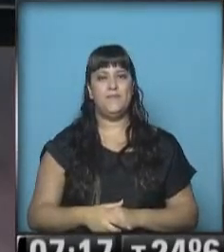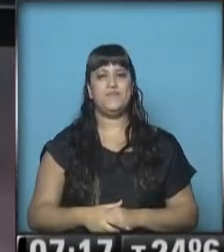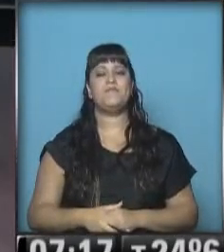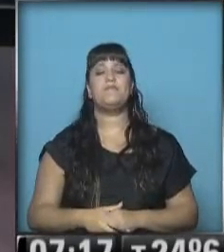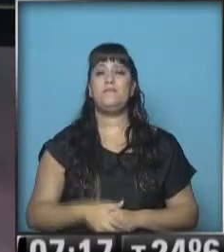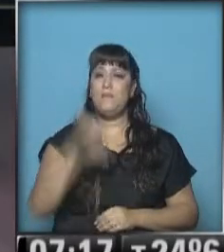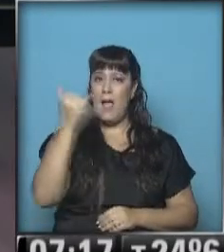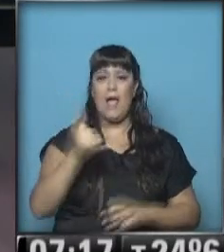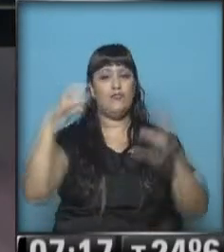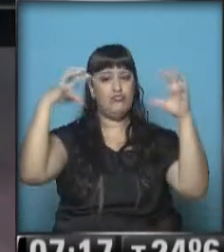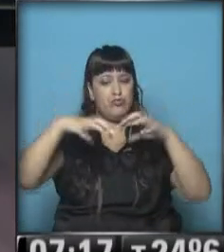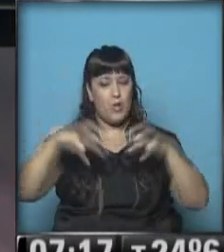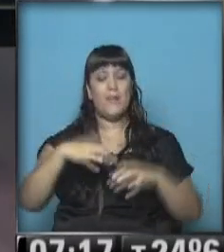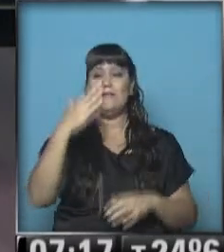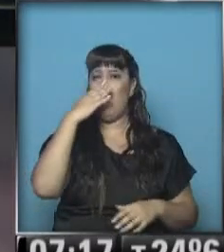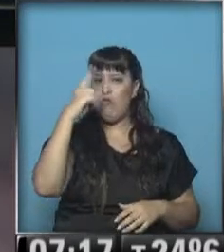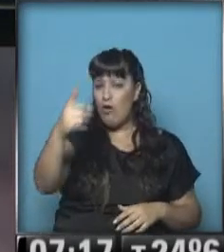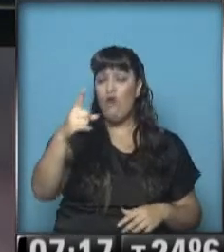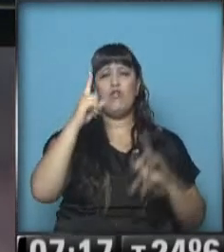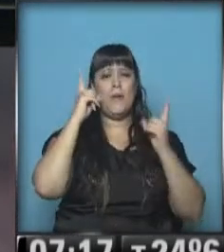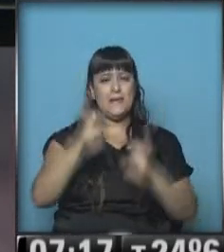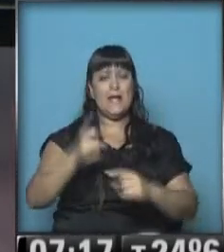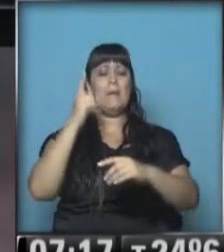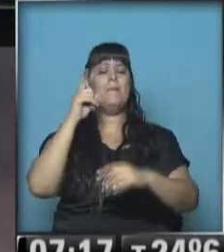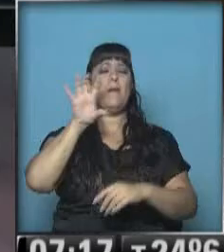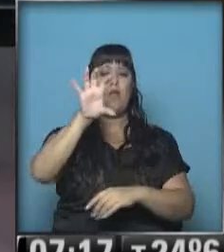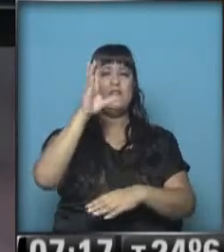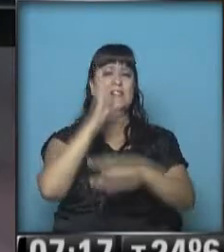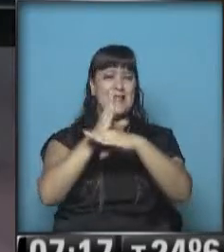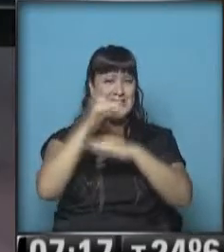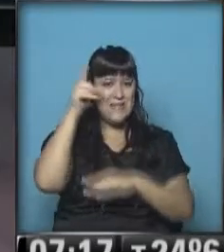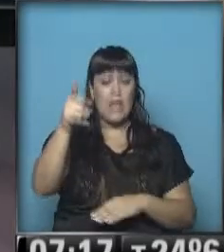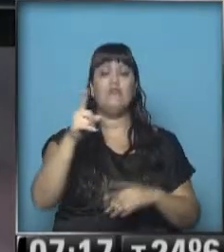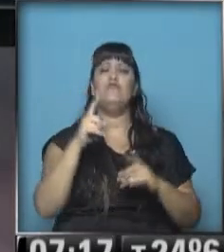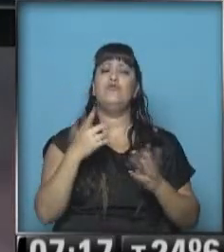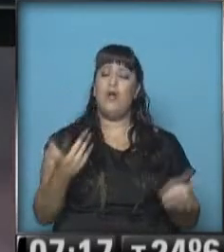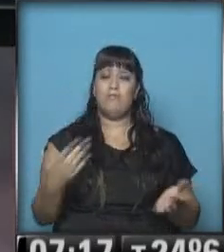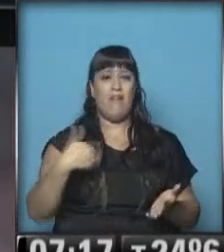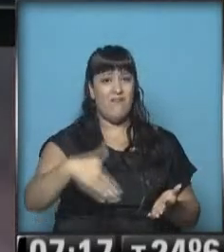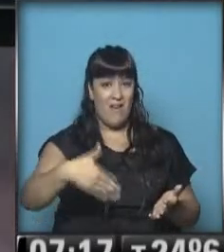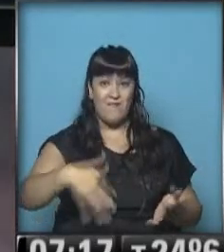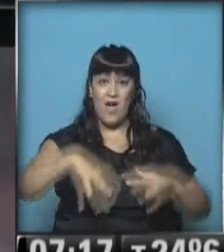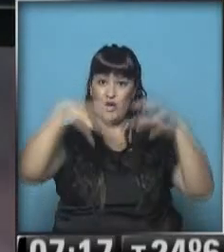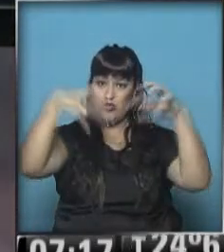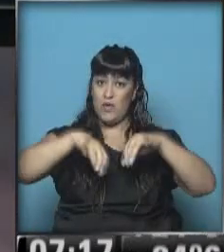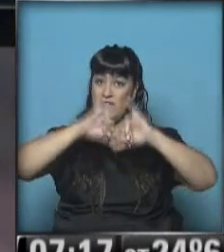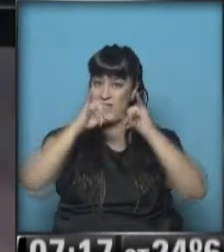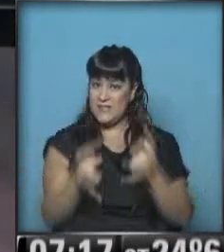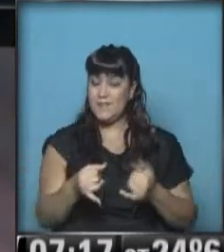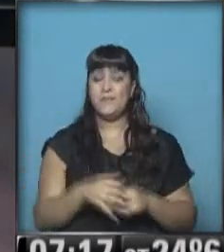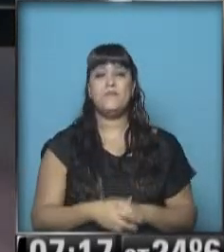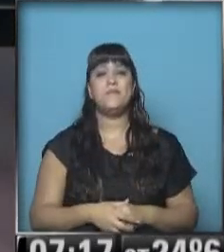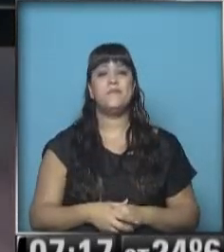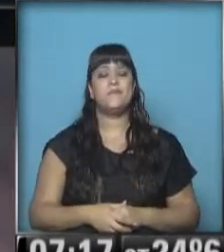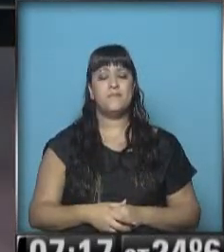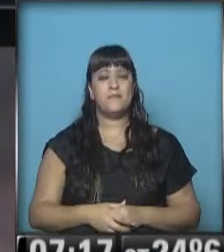registran tormentas en Córdoba, en la zona central de la provincia de Buenos Aires, y están muy próximas ya a la ciudad de Buenos Aires.